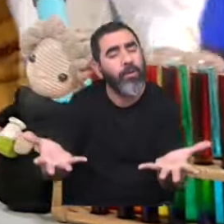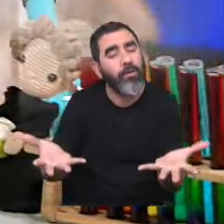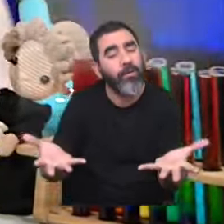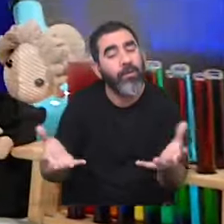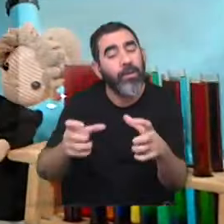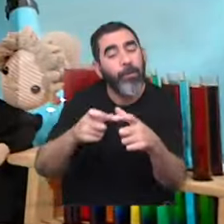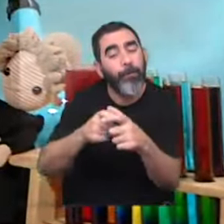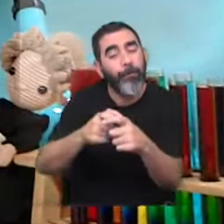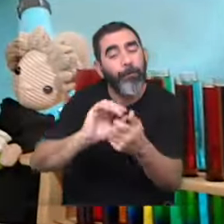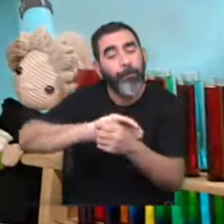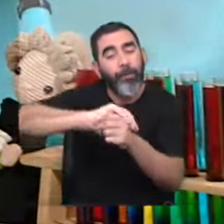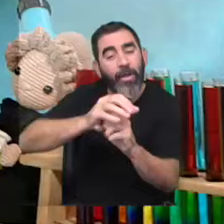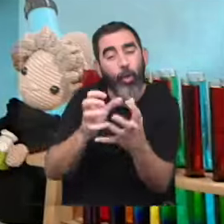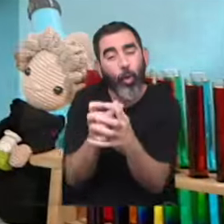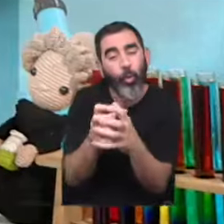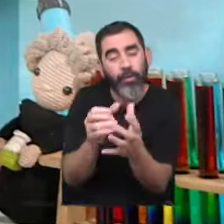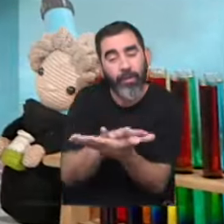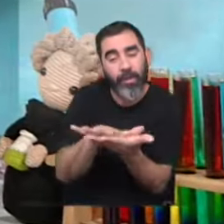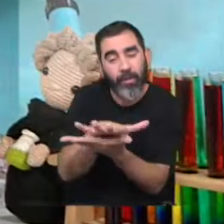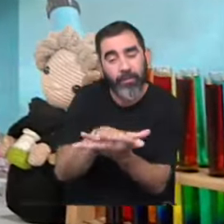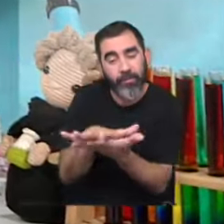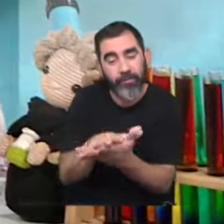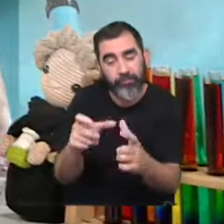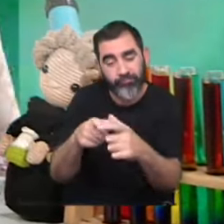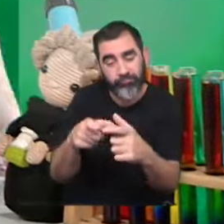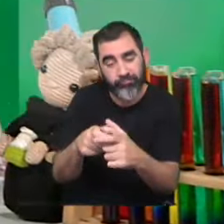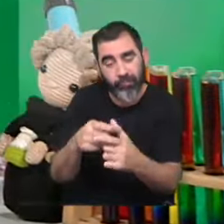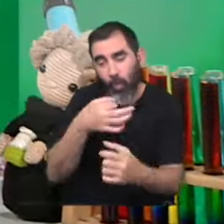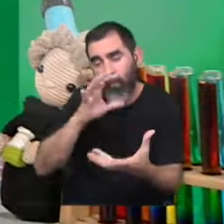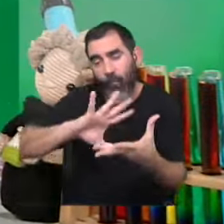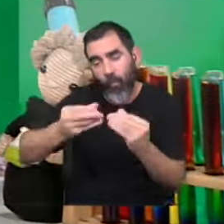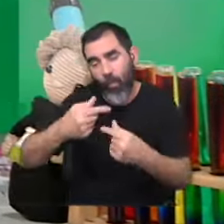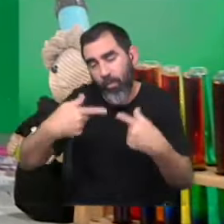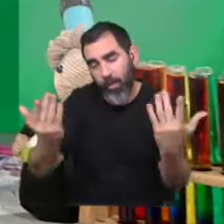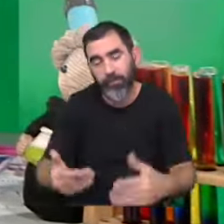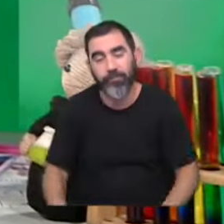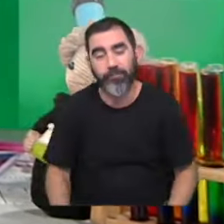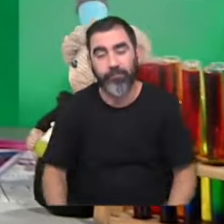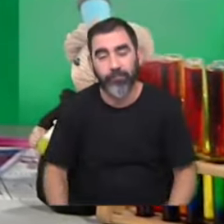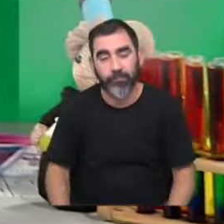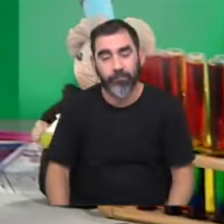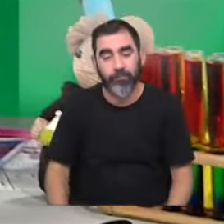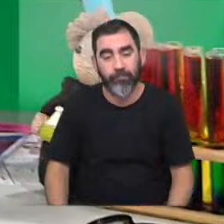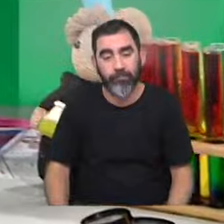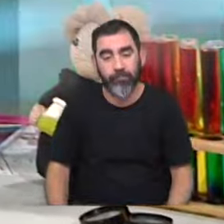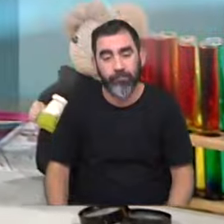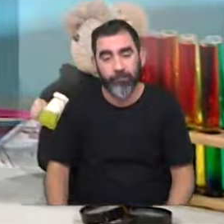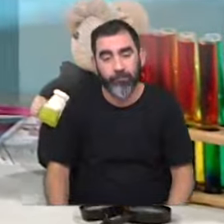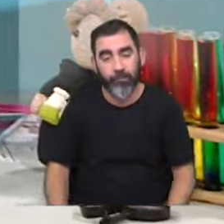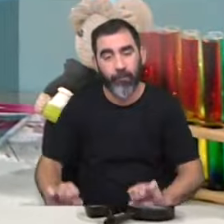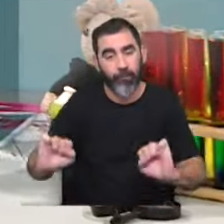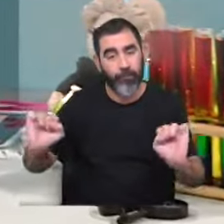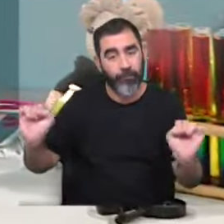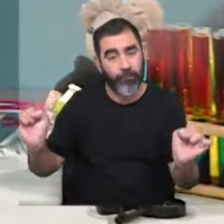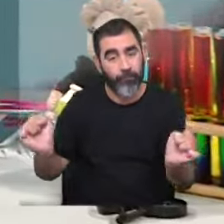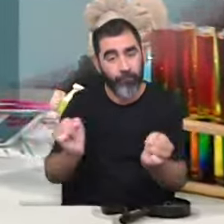Pelotas. Formitas, bolitas, pueden ser pelotitas o pueden ser cualquier formita, porque esta mezcla, además de que empieza a bajar la temperatura, porque